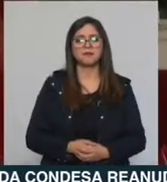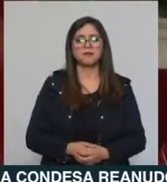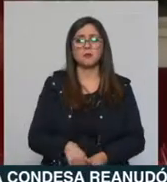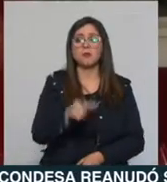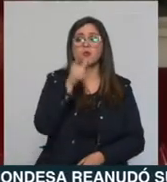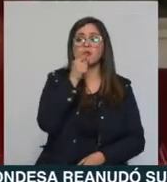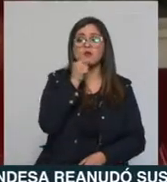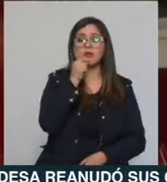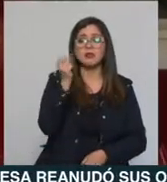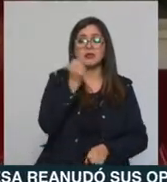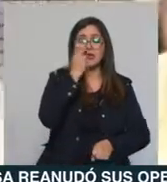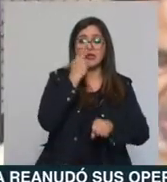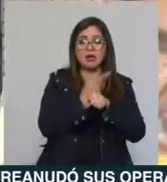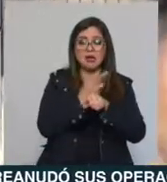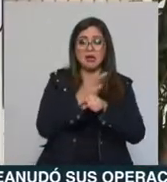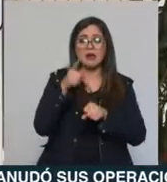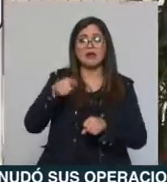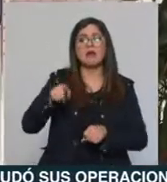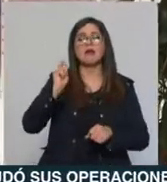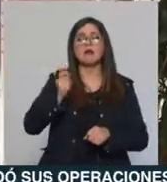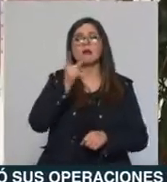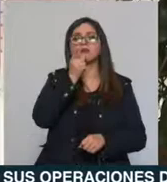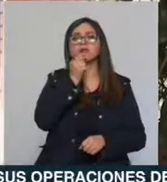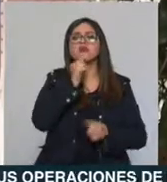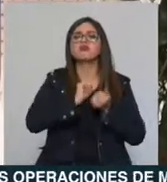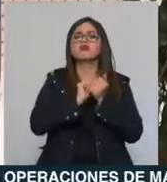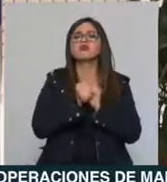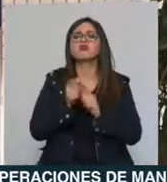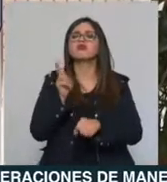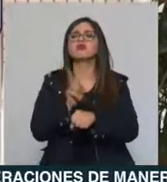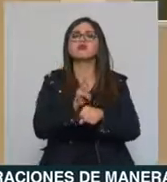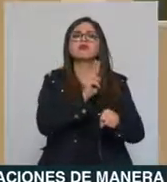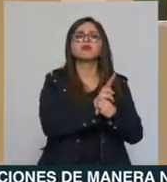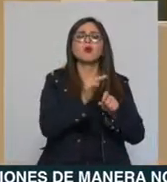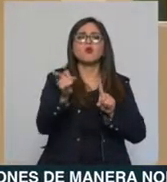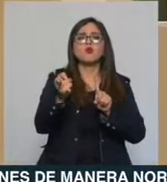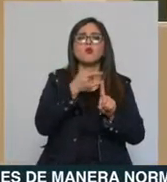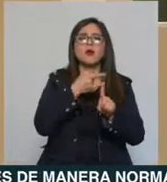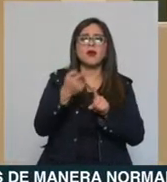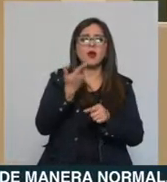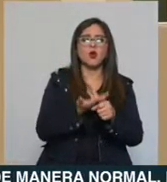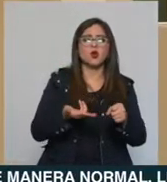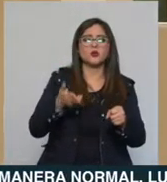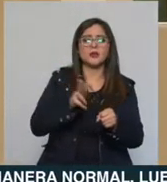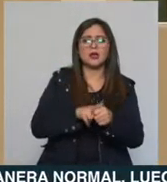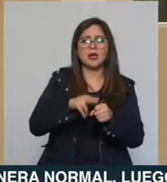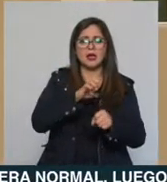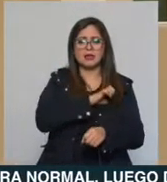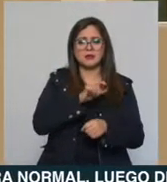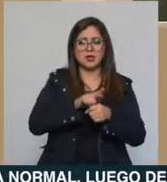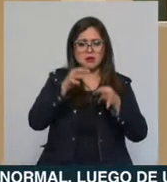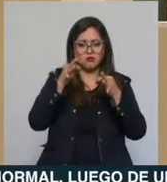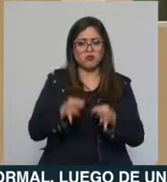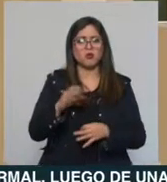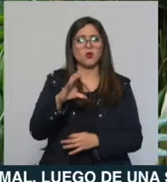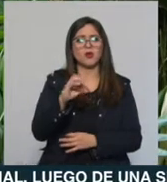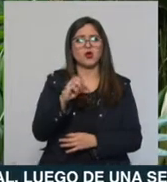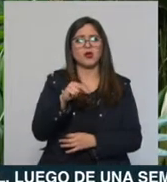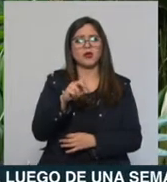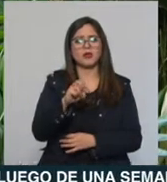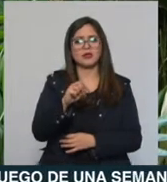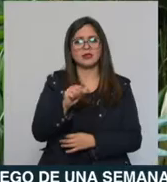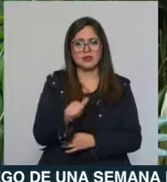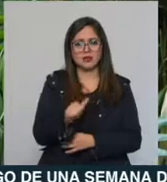Policías de la Secretaría de Seguridad Ciudadana resguardan las puertas de la clínica especializada Condesa. En su interior,